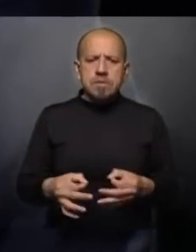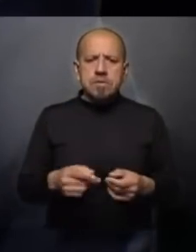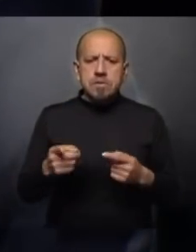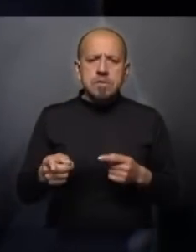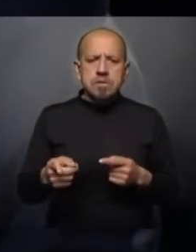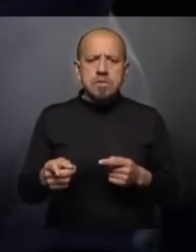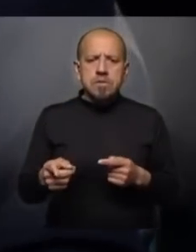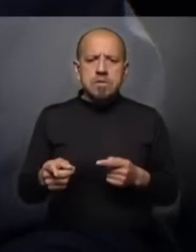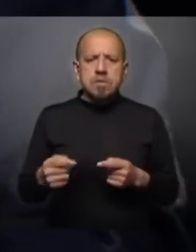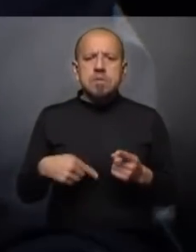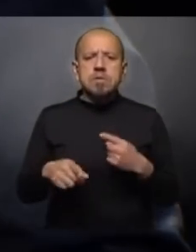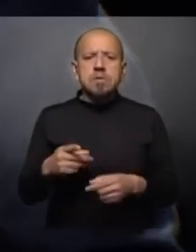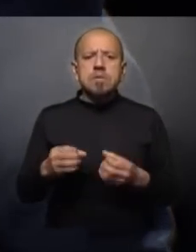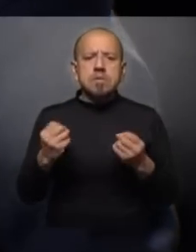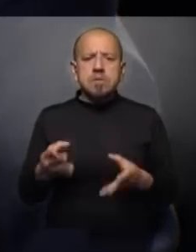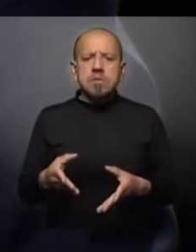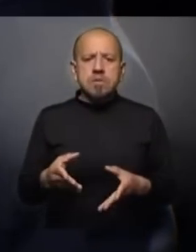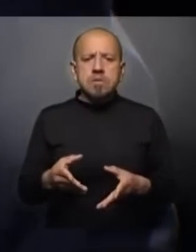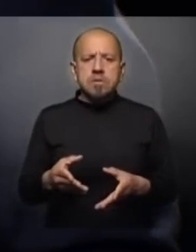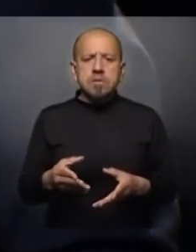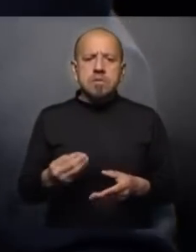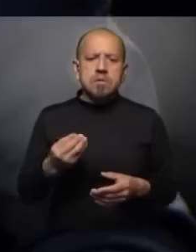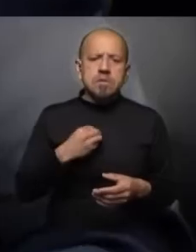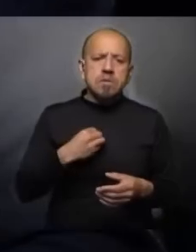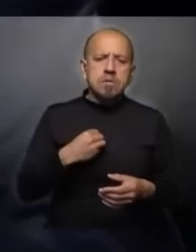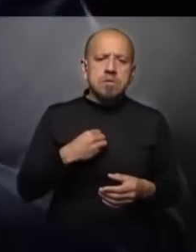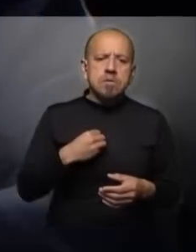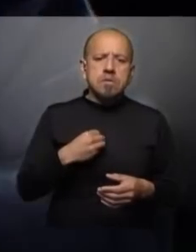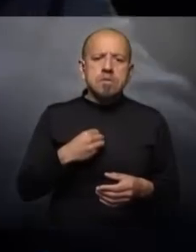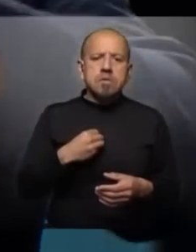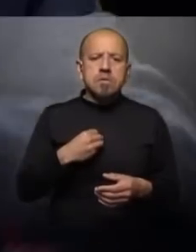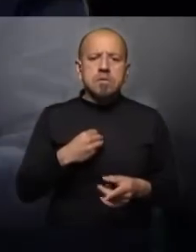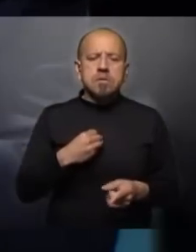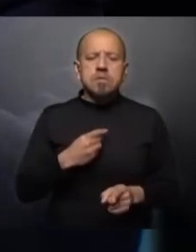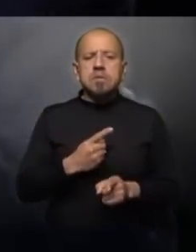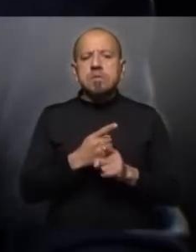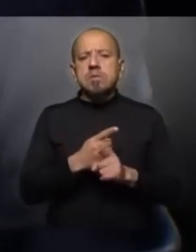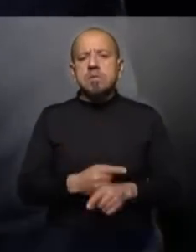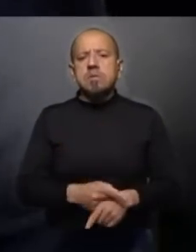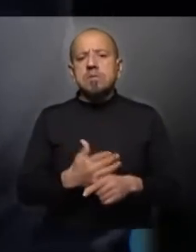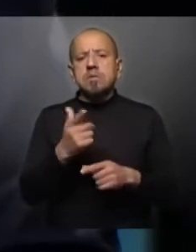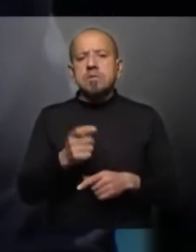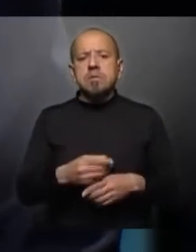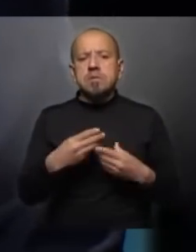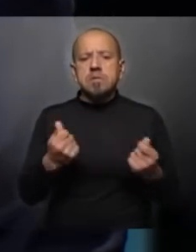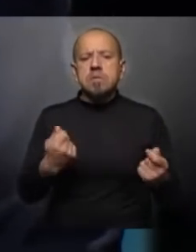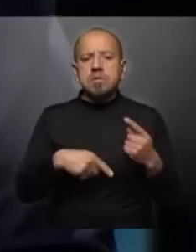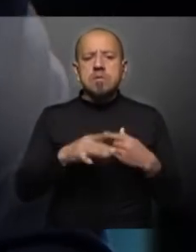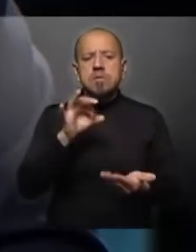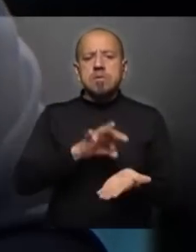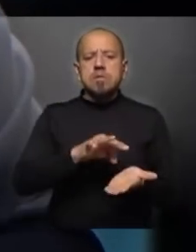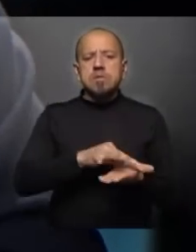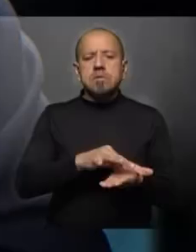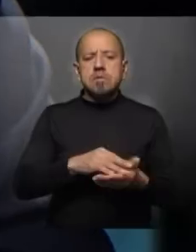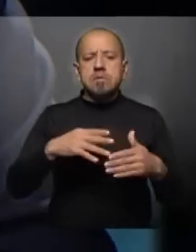angustias es por la buena voluntad y que está Me encontré con un genia una genia sensible no sé pero que el sistema todavía no está